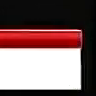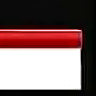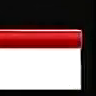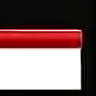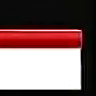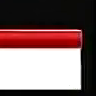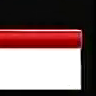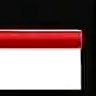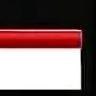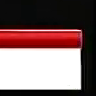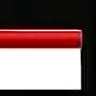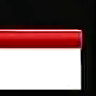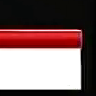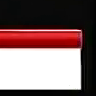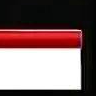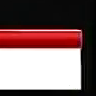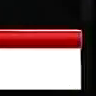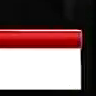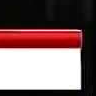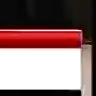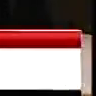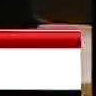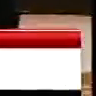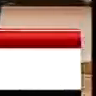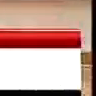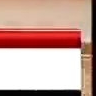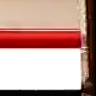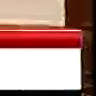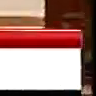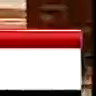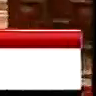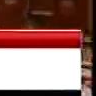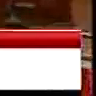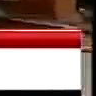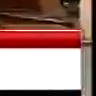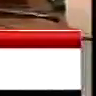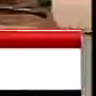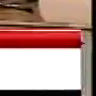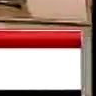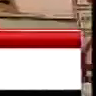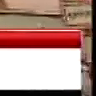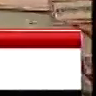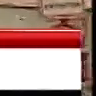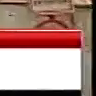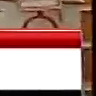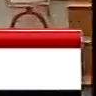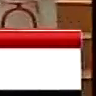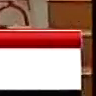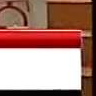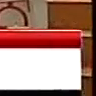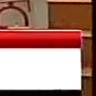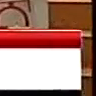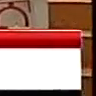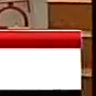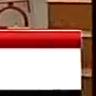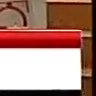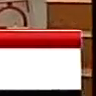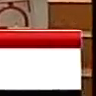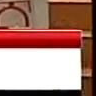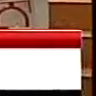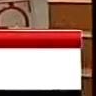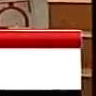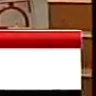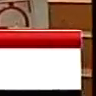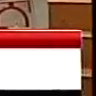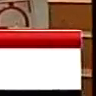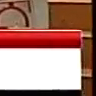Bien, vamos a llamar también para ver el caso del señor Ángel Rivera Chávez.